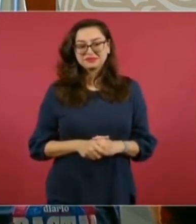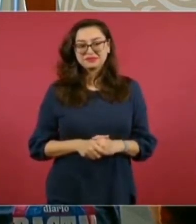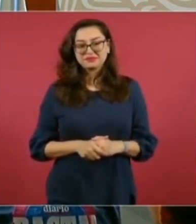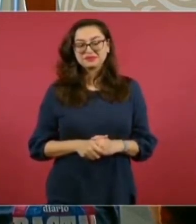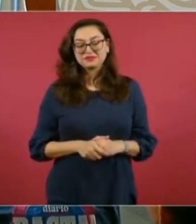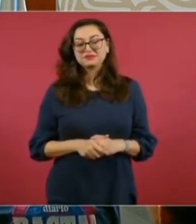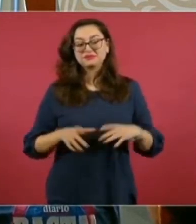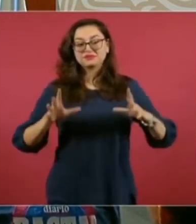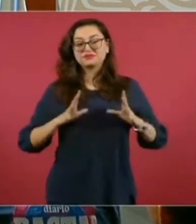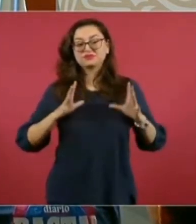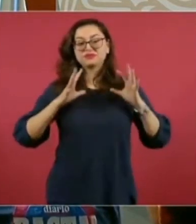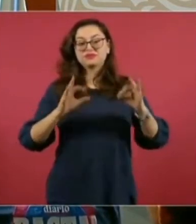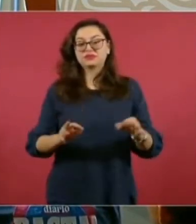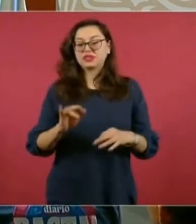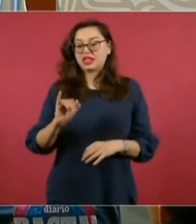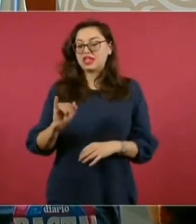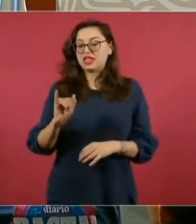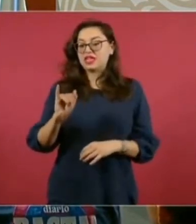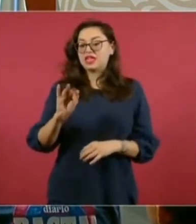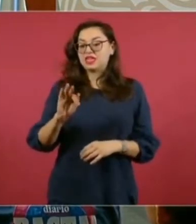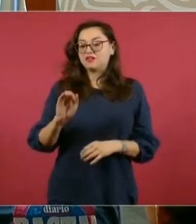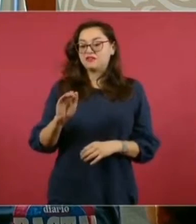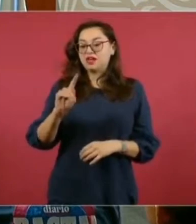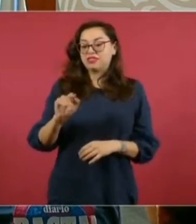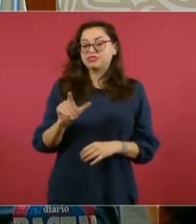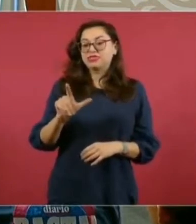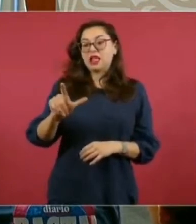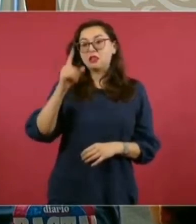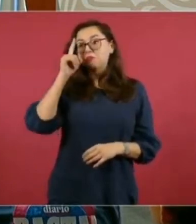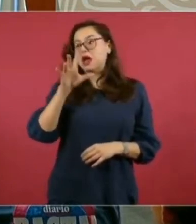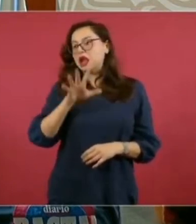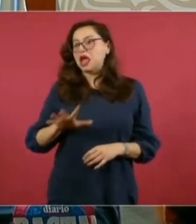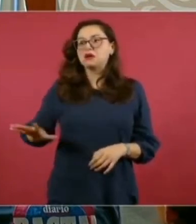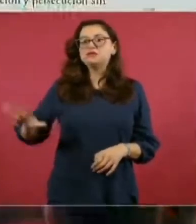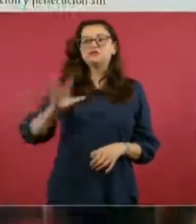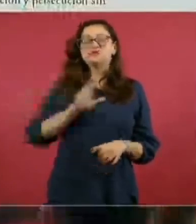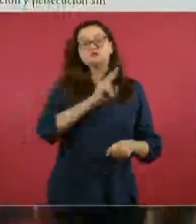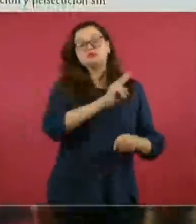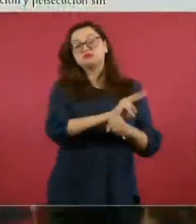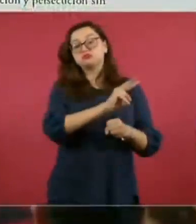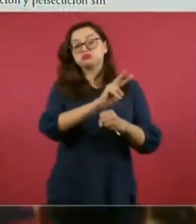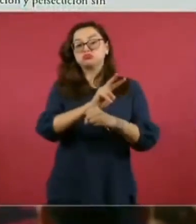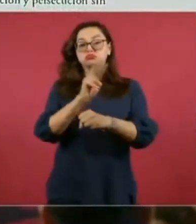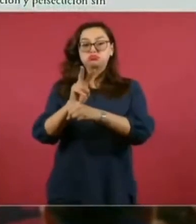el IFETEL para regular el sector.